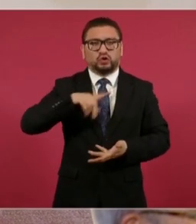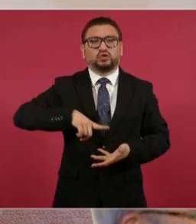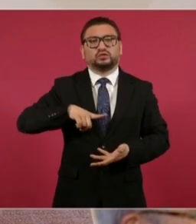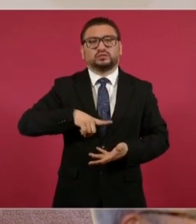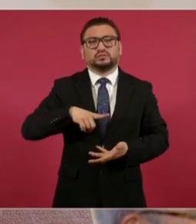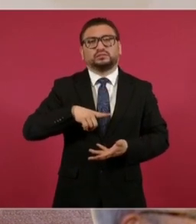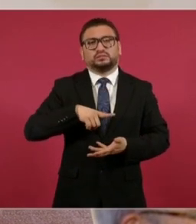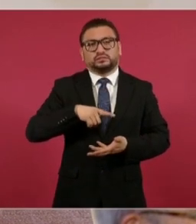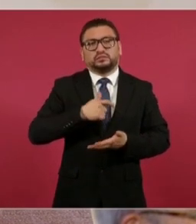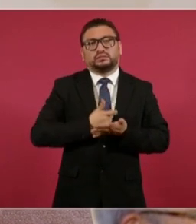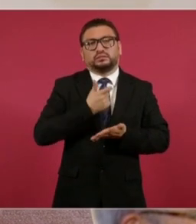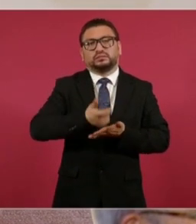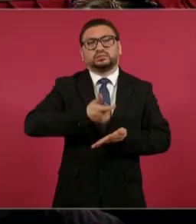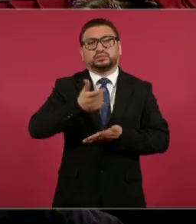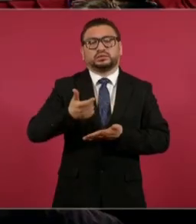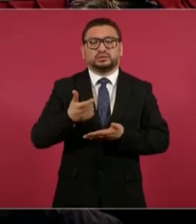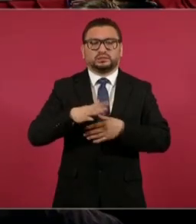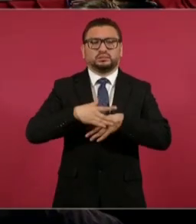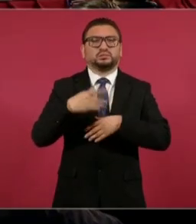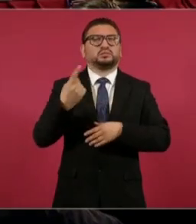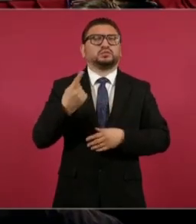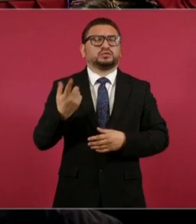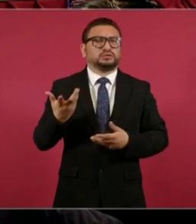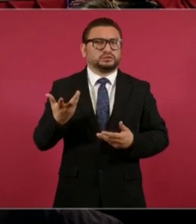gobierno porque de esa